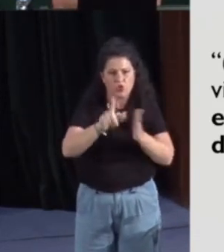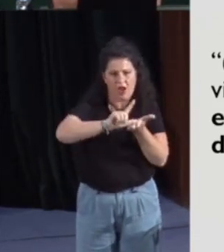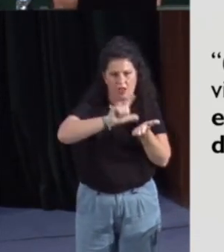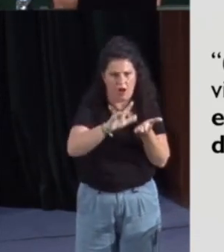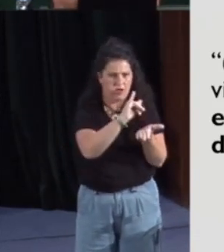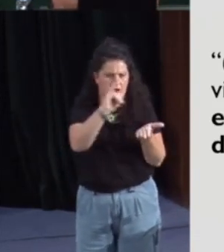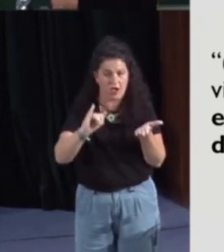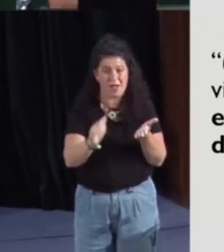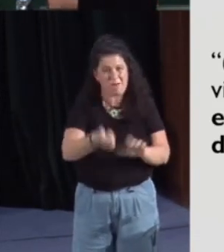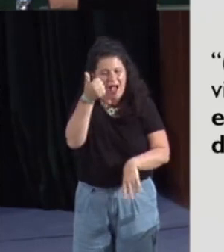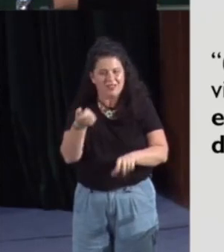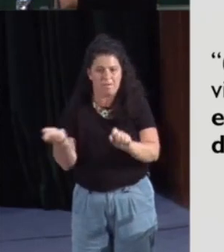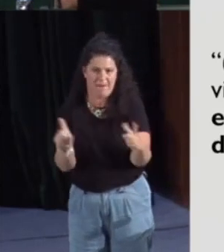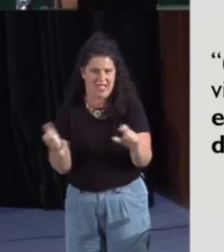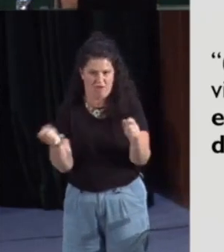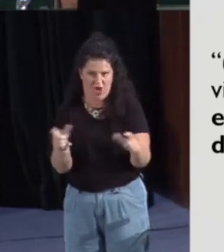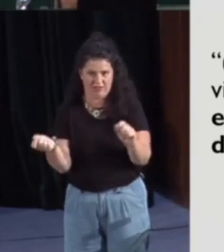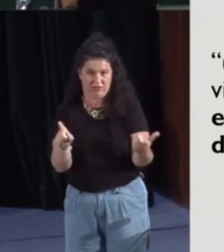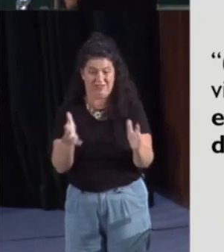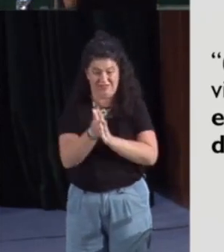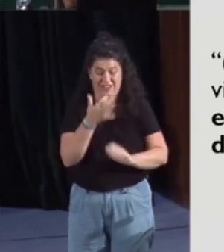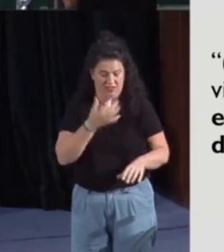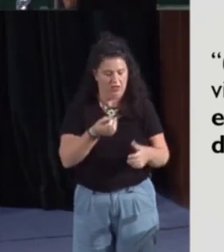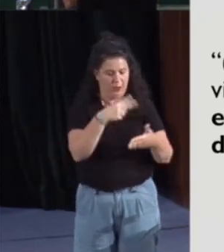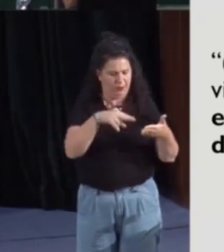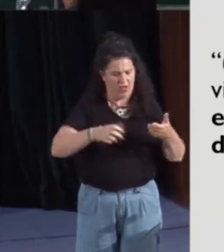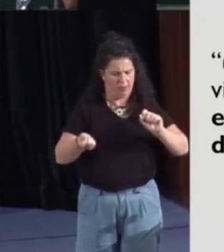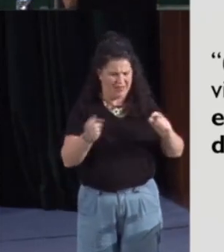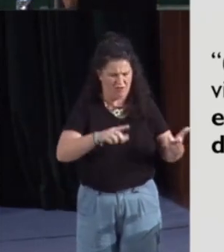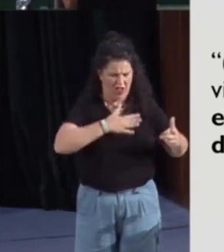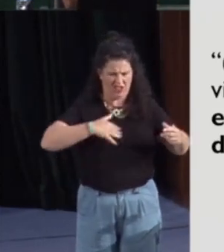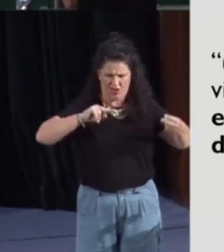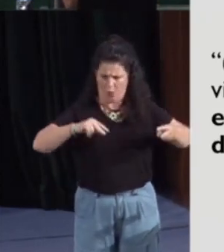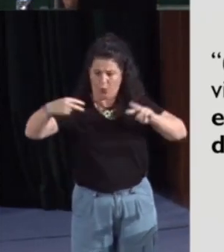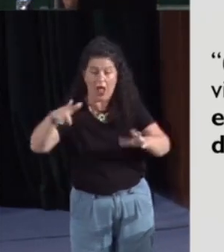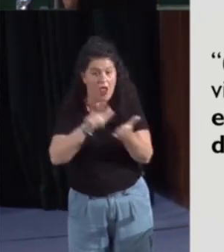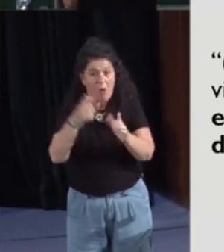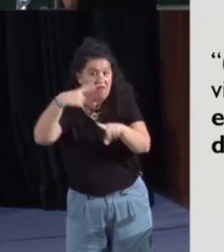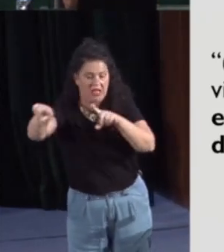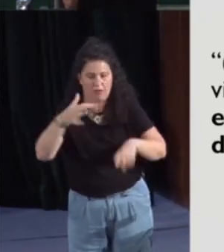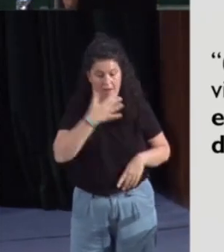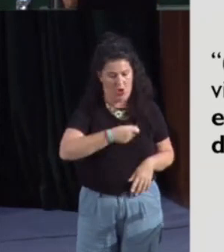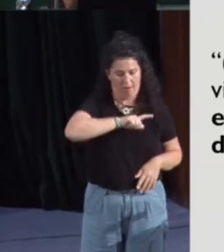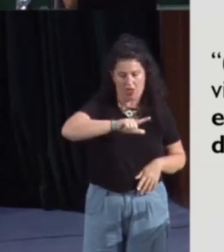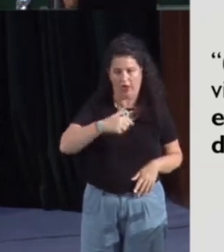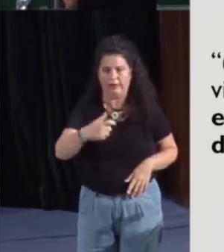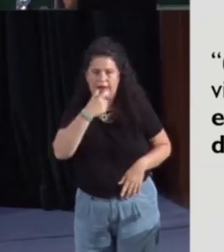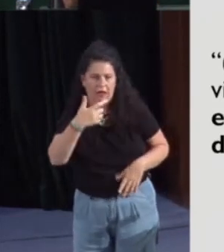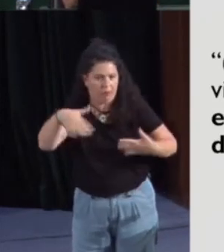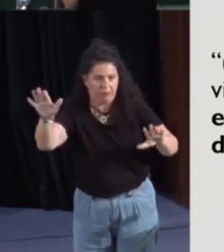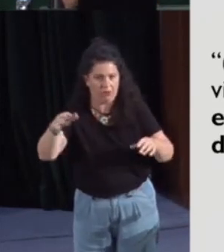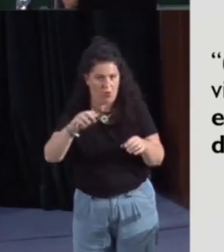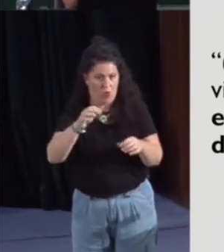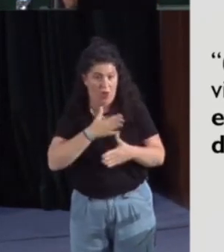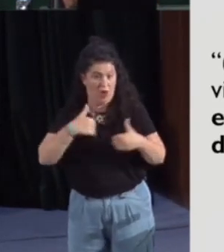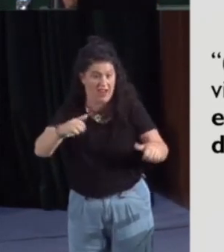Y, lógicamente, eso hace que su traducción a otras lenguas, como al inglés, al francés, alemán, etcétera,